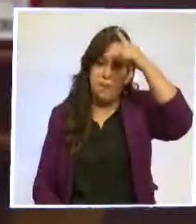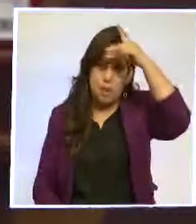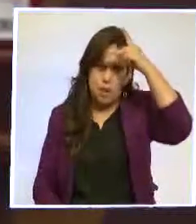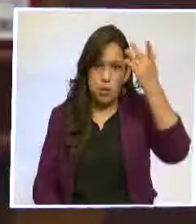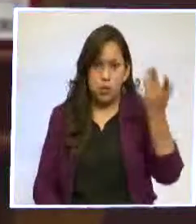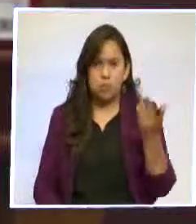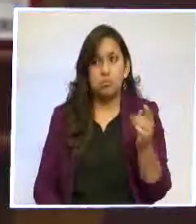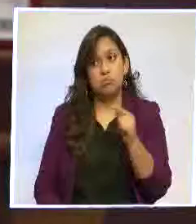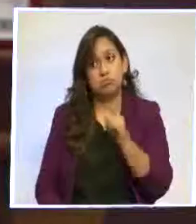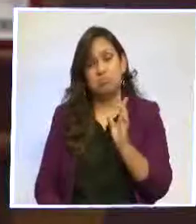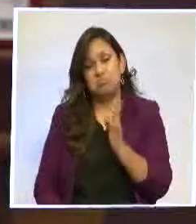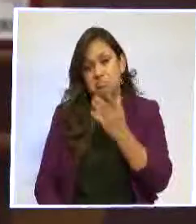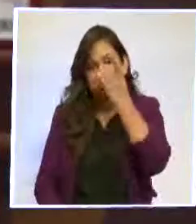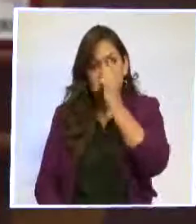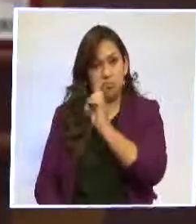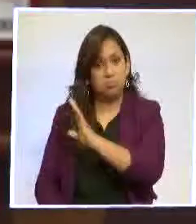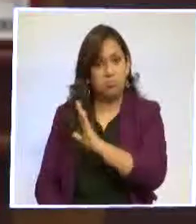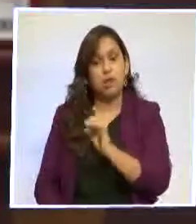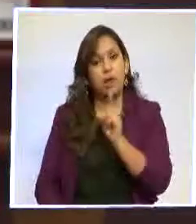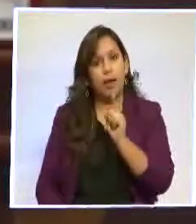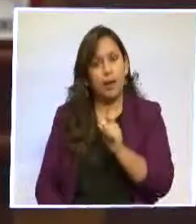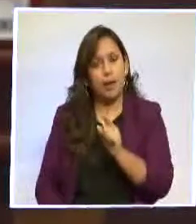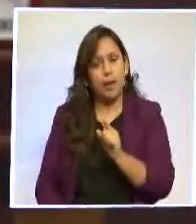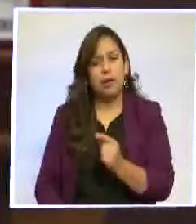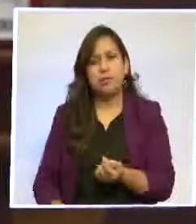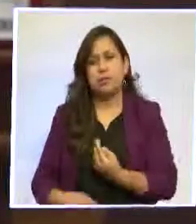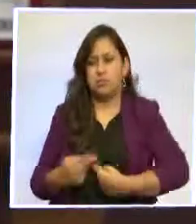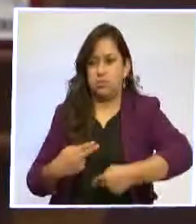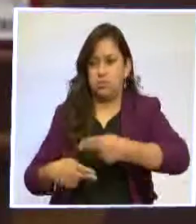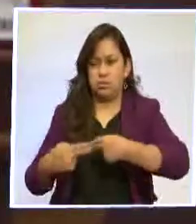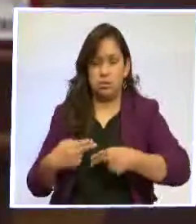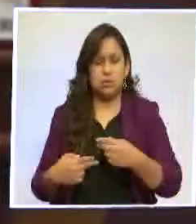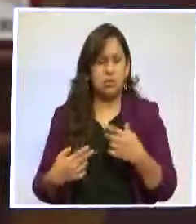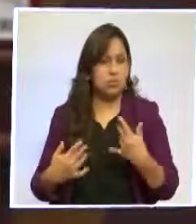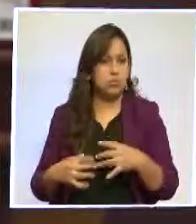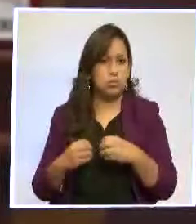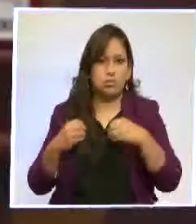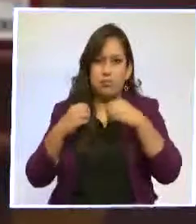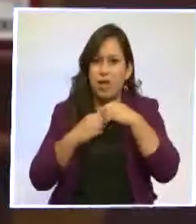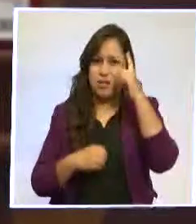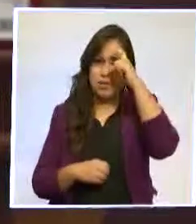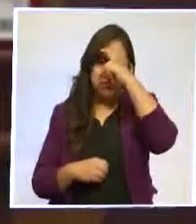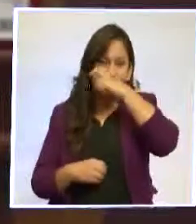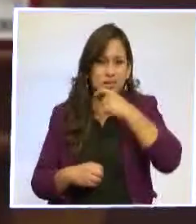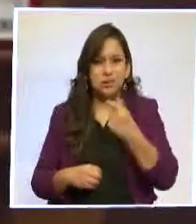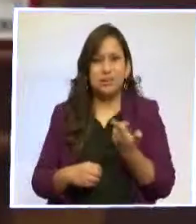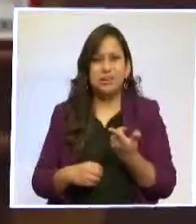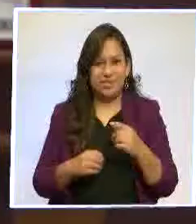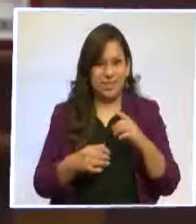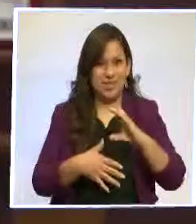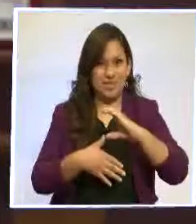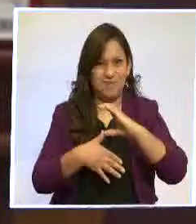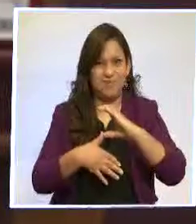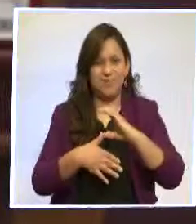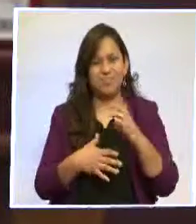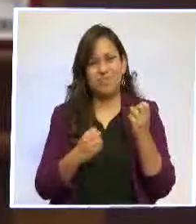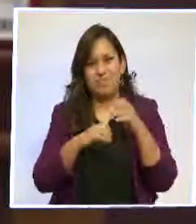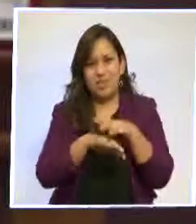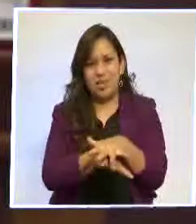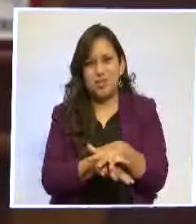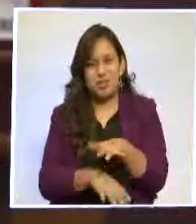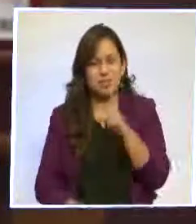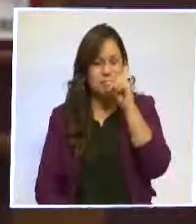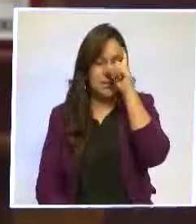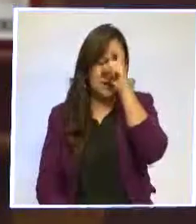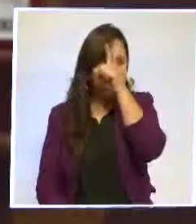yo creo que en los aspectos de comercio puede ser mucho más difícil llegar a acuerdos más sustantivos en materia de integración,